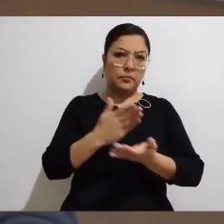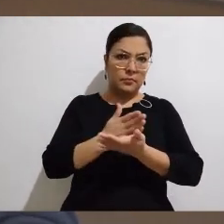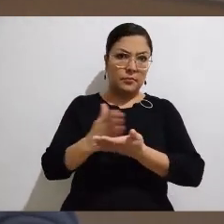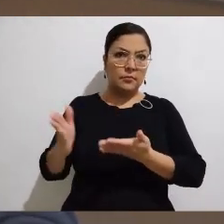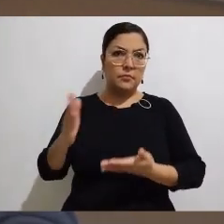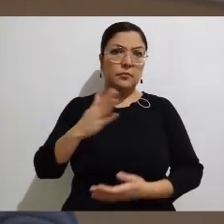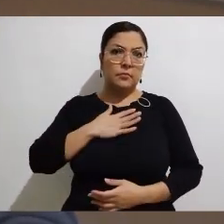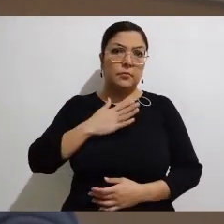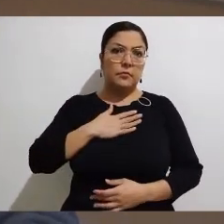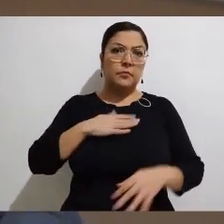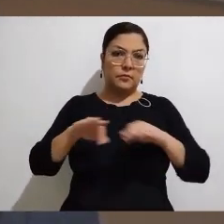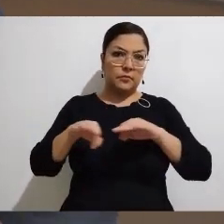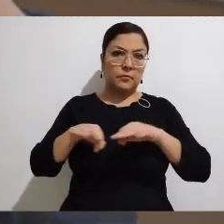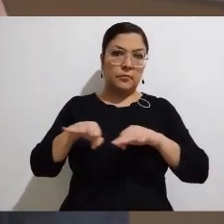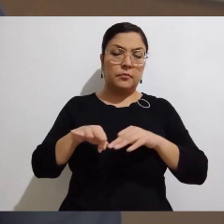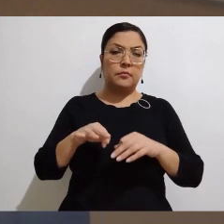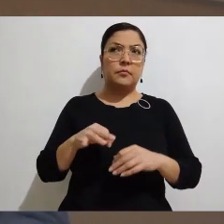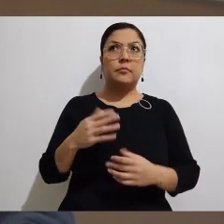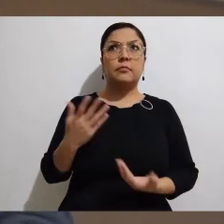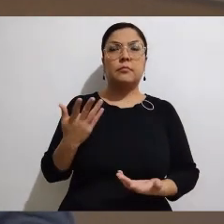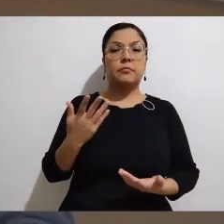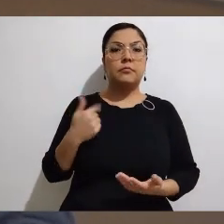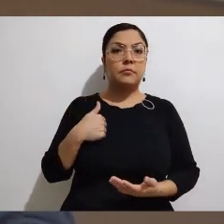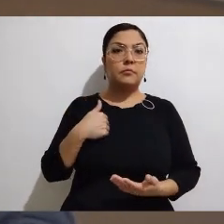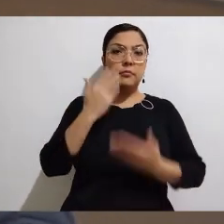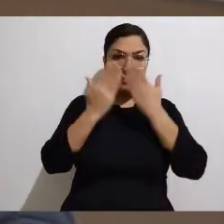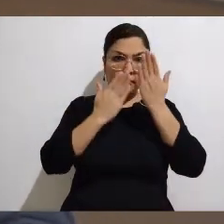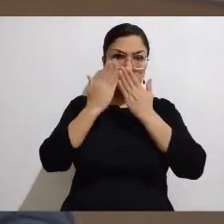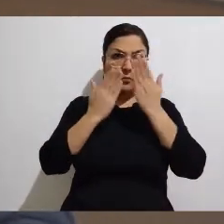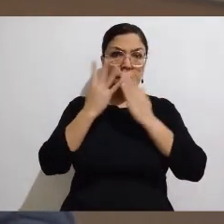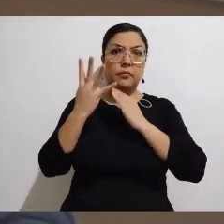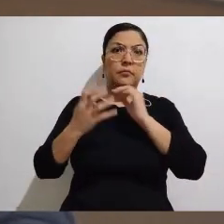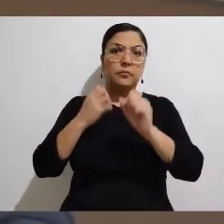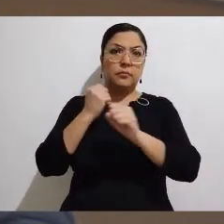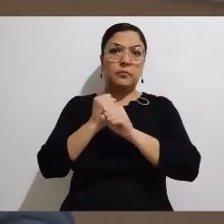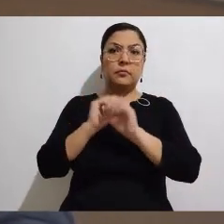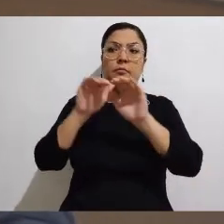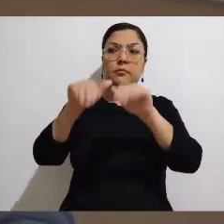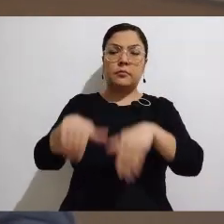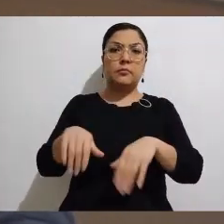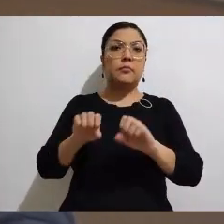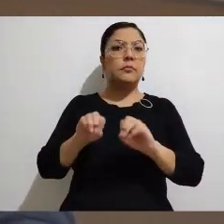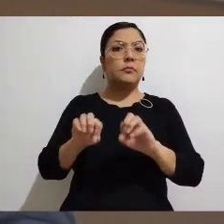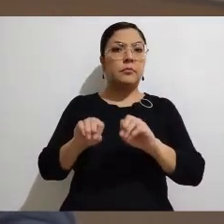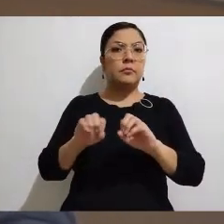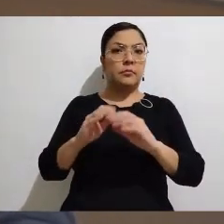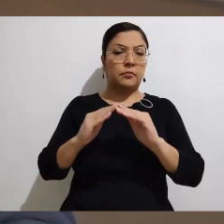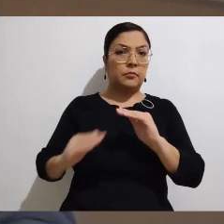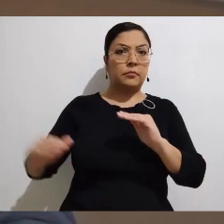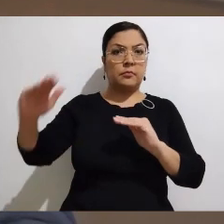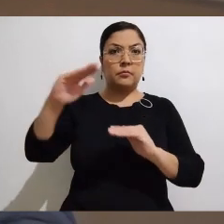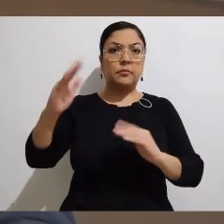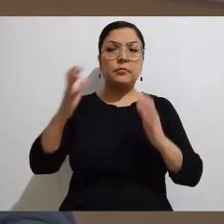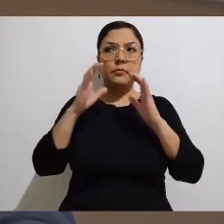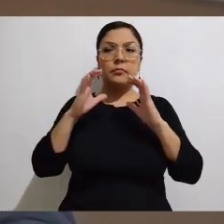litigio, y en los últimos 4 años de mi carrera me desempeñé en la Oficialía Mayor del Congreso del Estado.